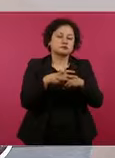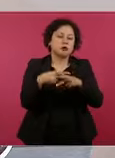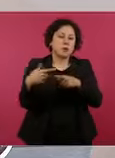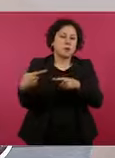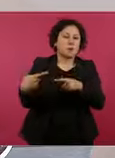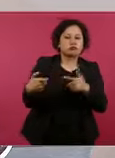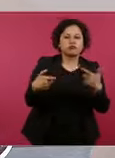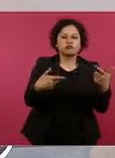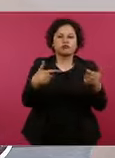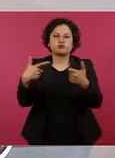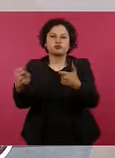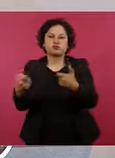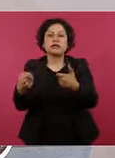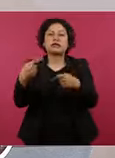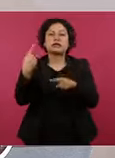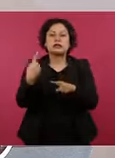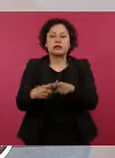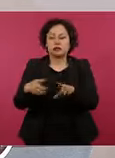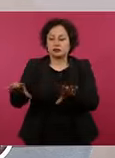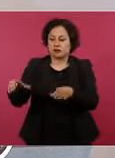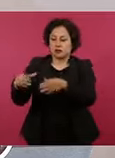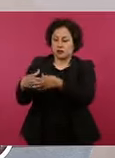y la delincuencia.